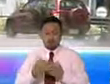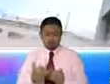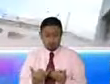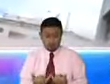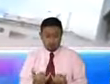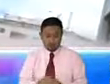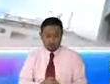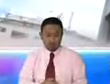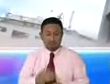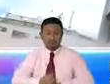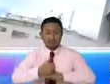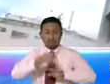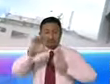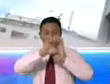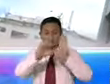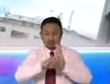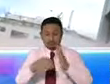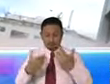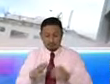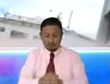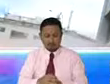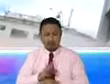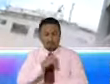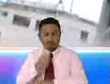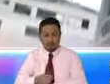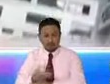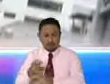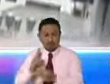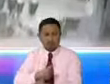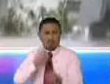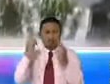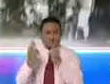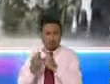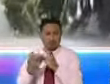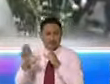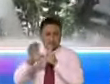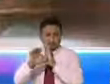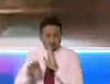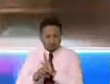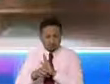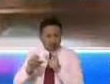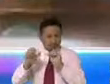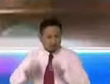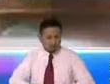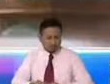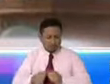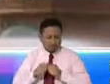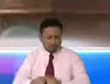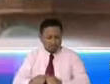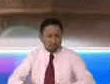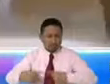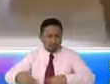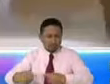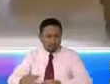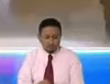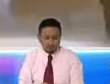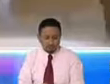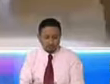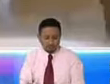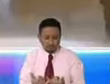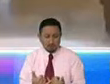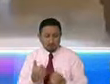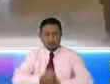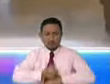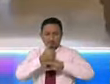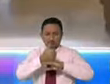Constitucional emitieron el dictamen para las enmiendas constitucionales que admitieron la reelección indefinida. Ahora la Corte vuelve a tratar el tema, pero en esta ocasión para